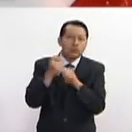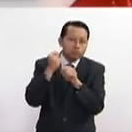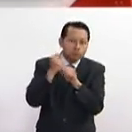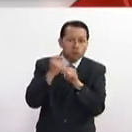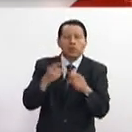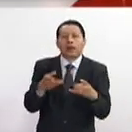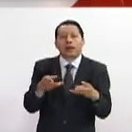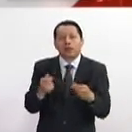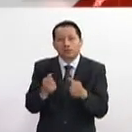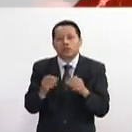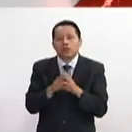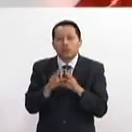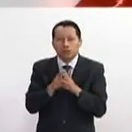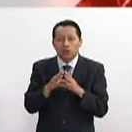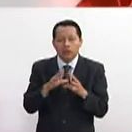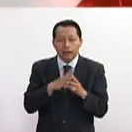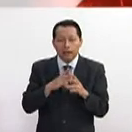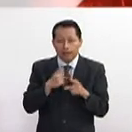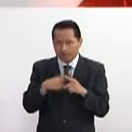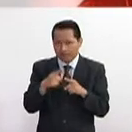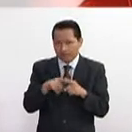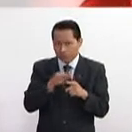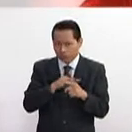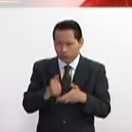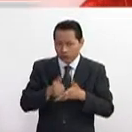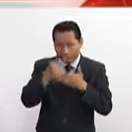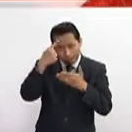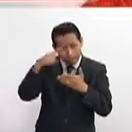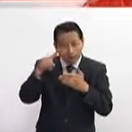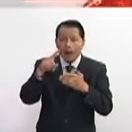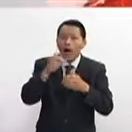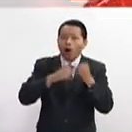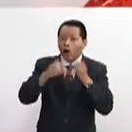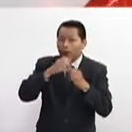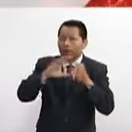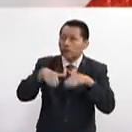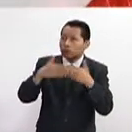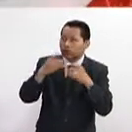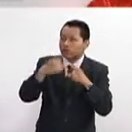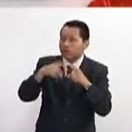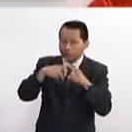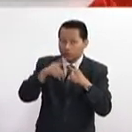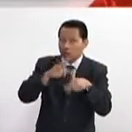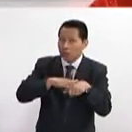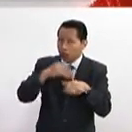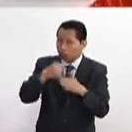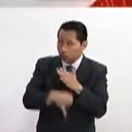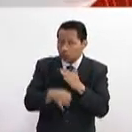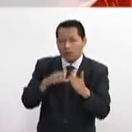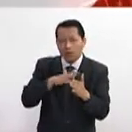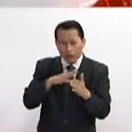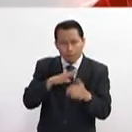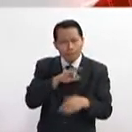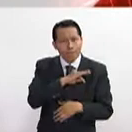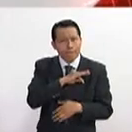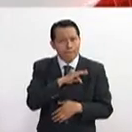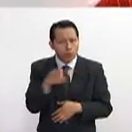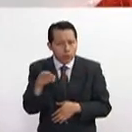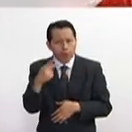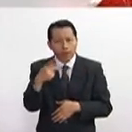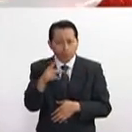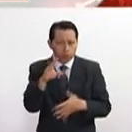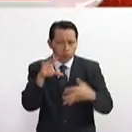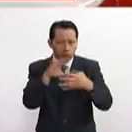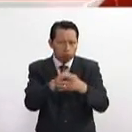manera importante en temas que coadyuvan al comercio exterior, que va más allá y que complementa su propia